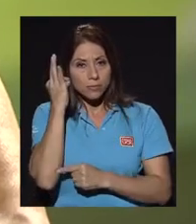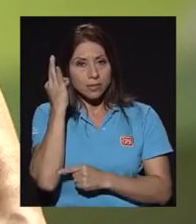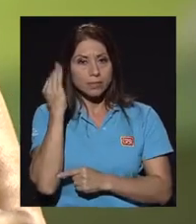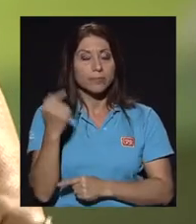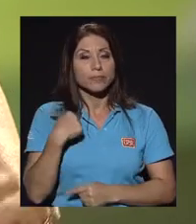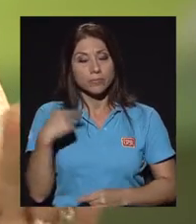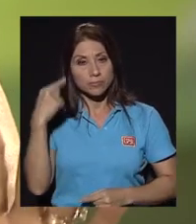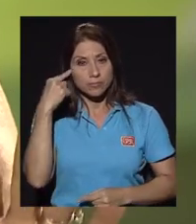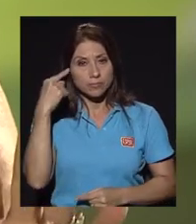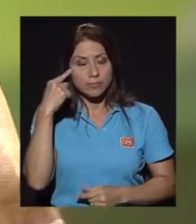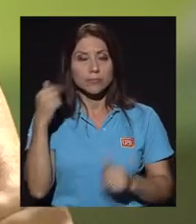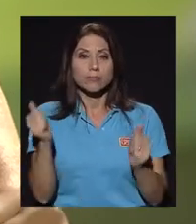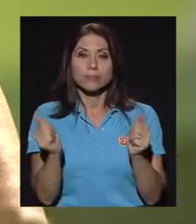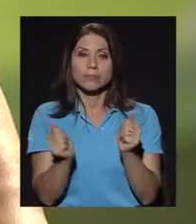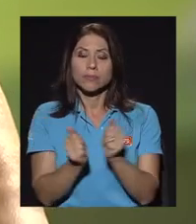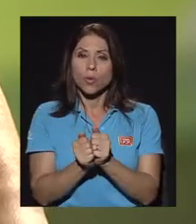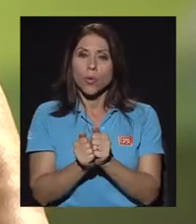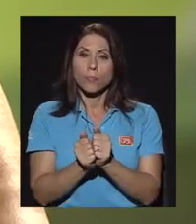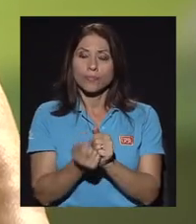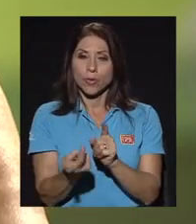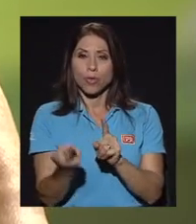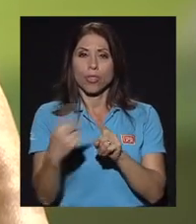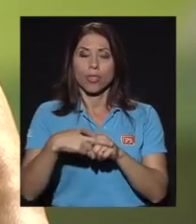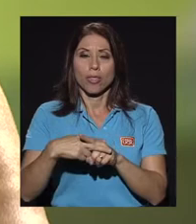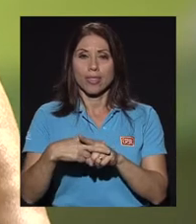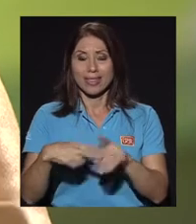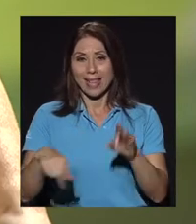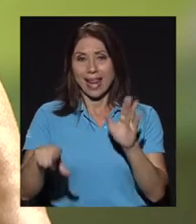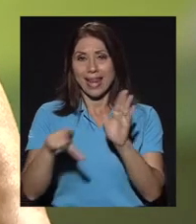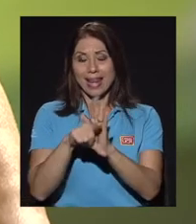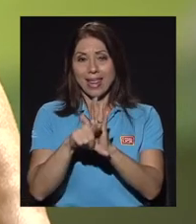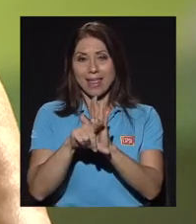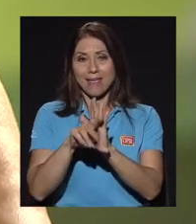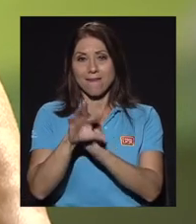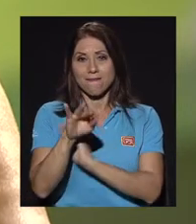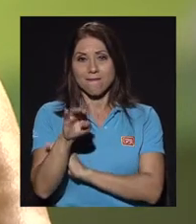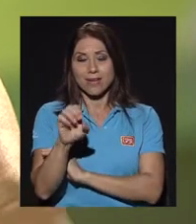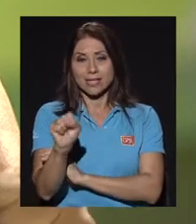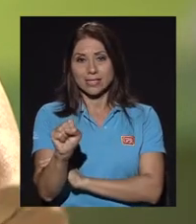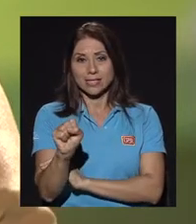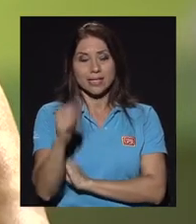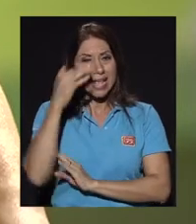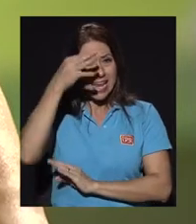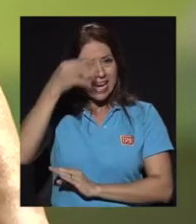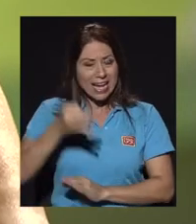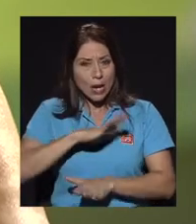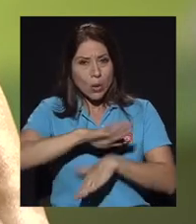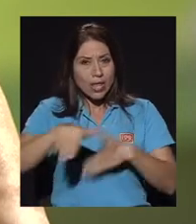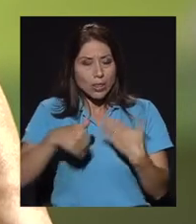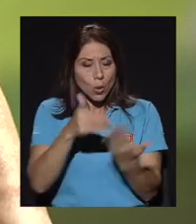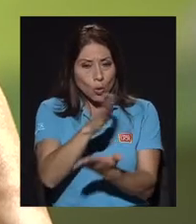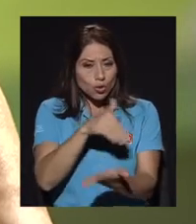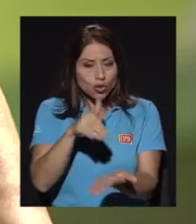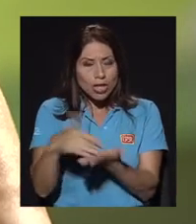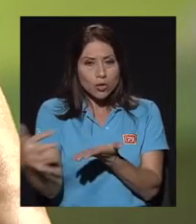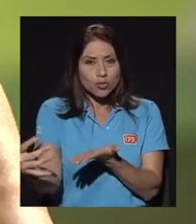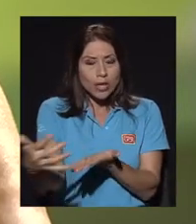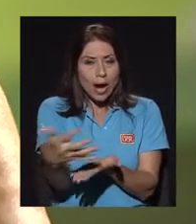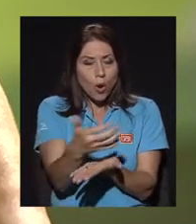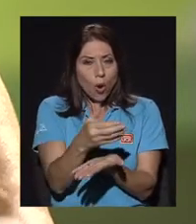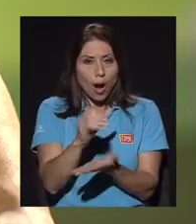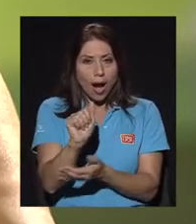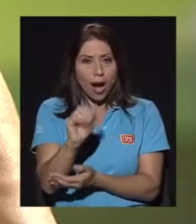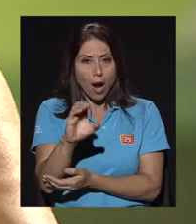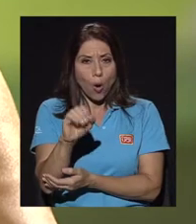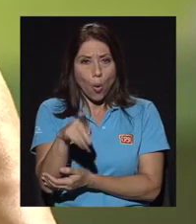pienso que con la implementación de la ley HIRS, creo que todos los centros de acopio ojalá sean